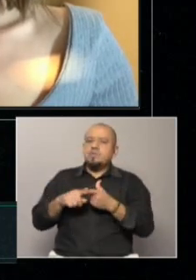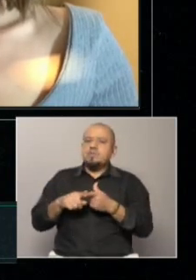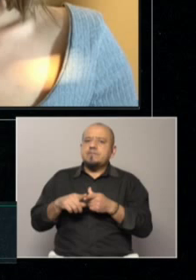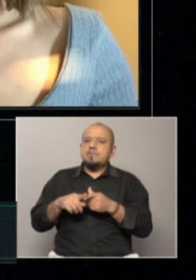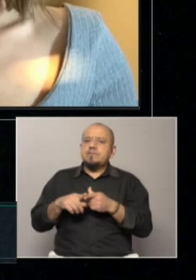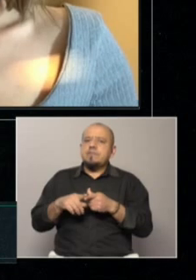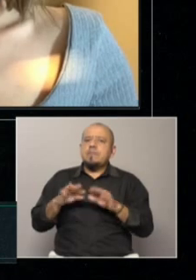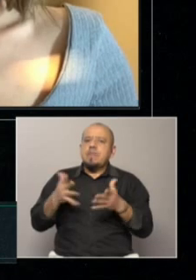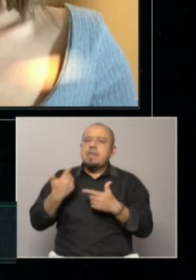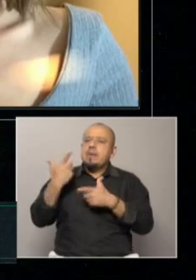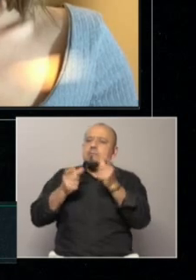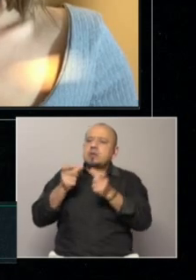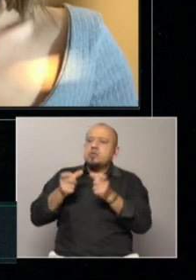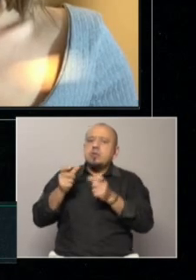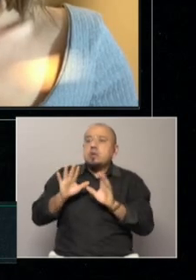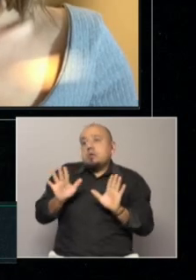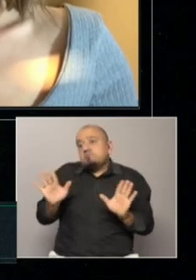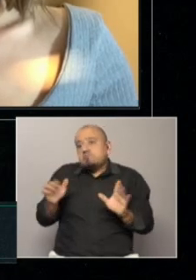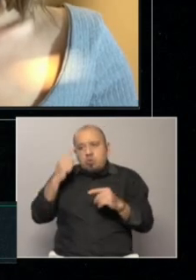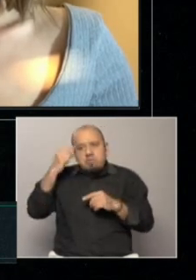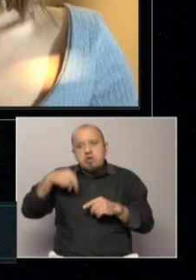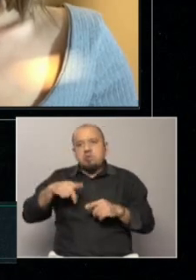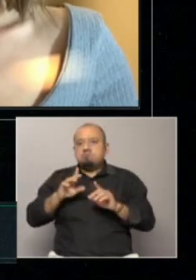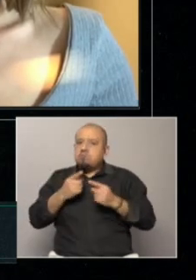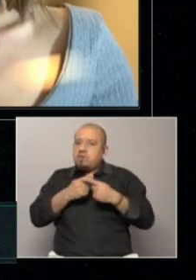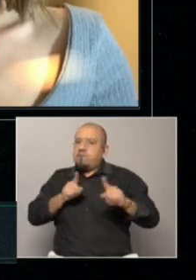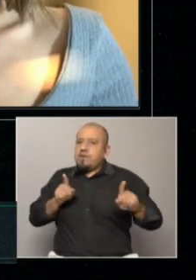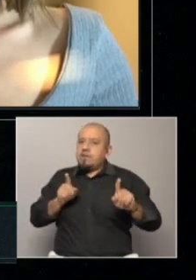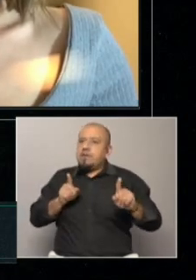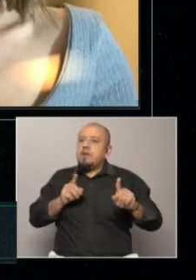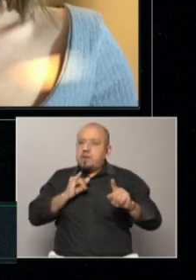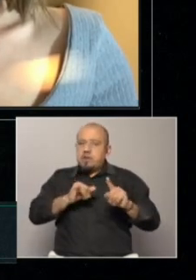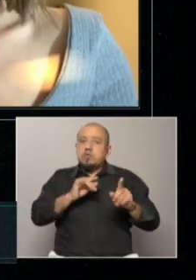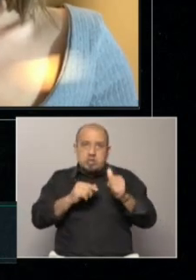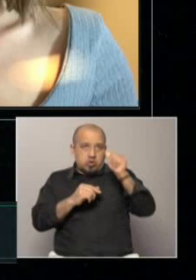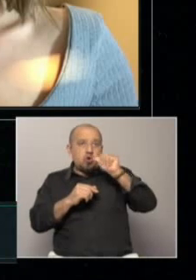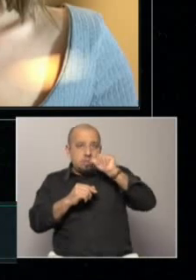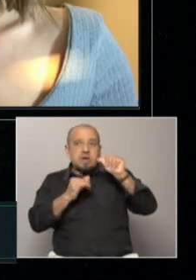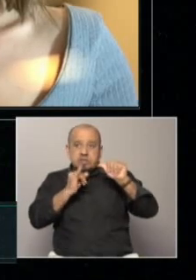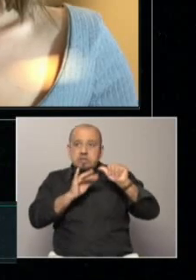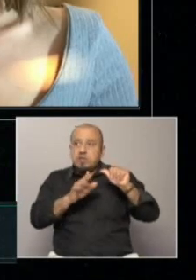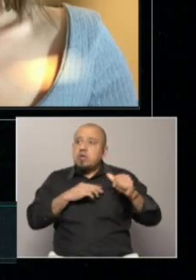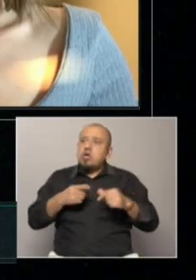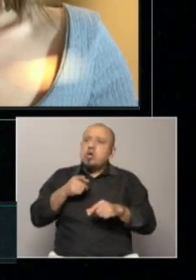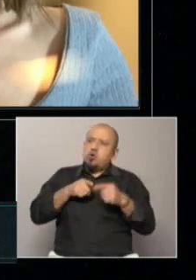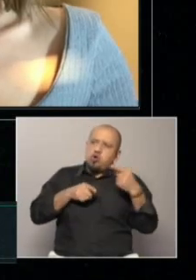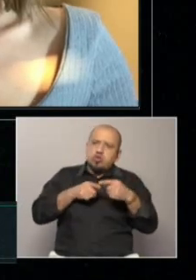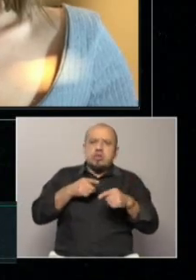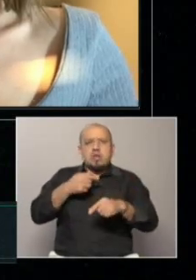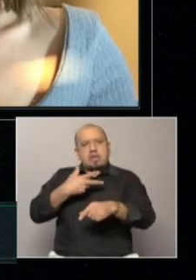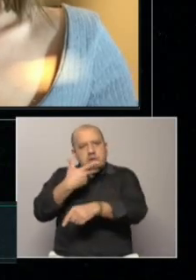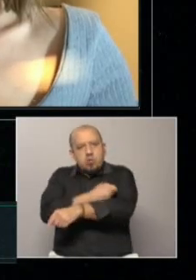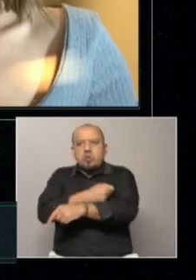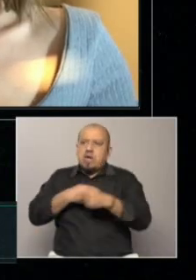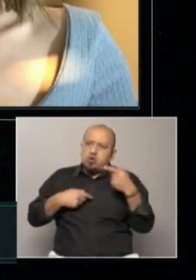de gente que, bueno, tiene otra voz, que sí están de acuerdo con este con el consumo de dióxido de cloro, que están en contra de la vacuna, que están en contra del uso de